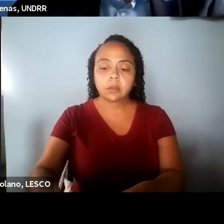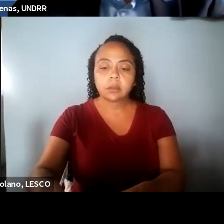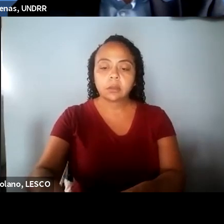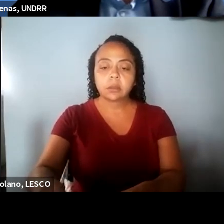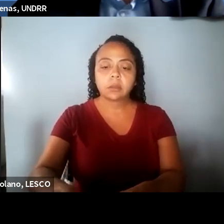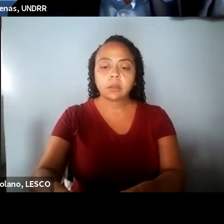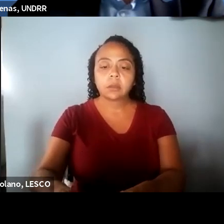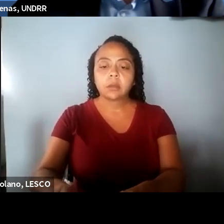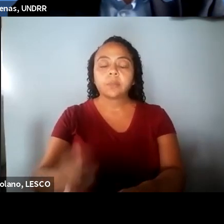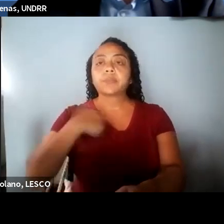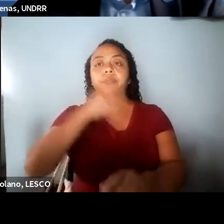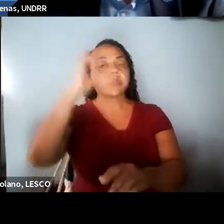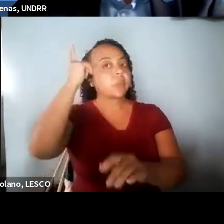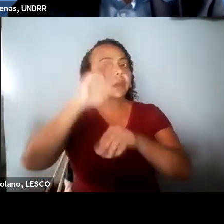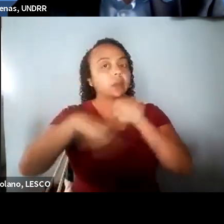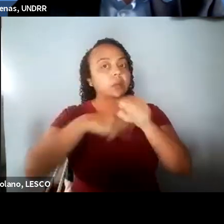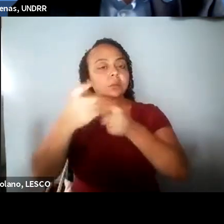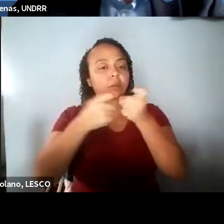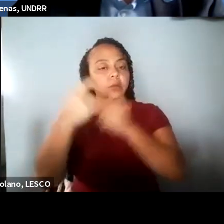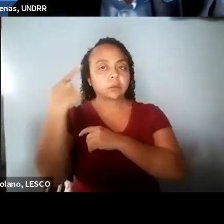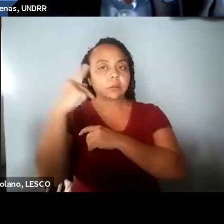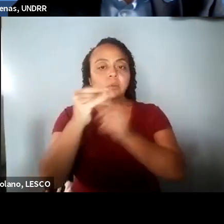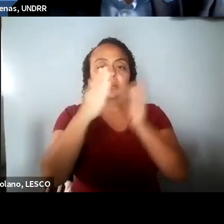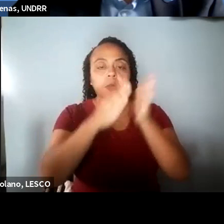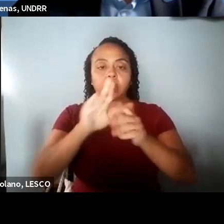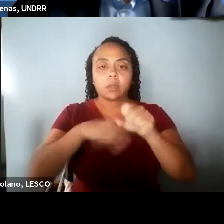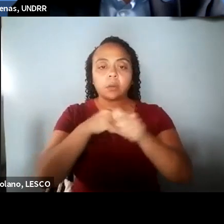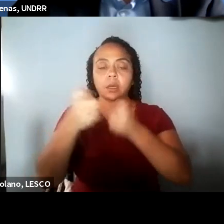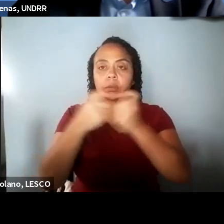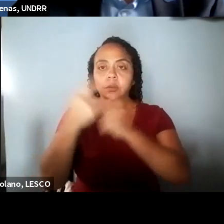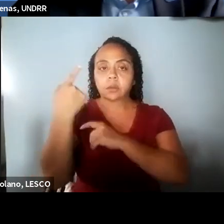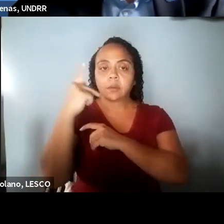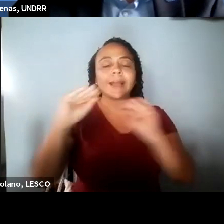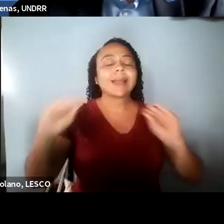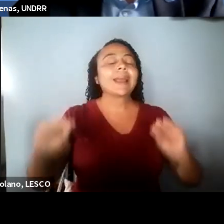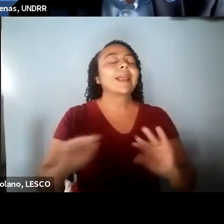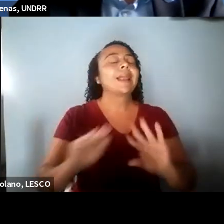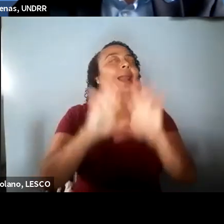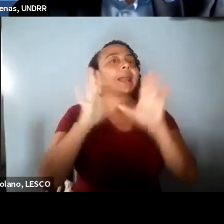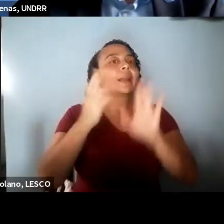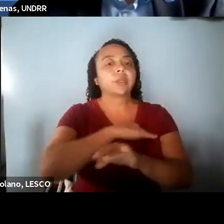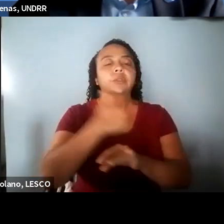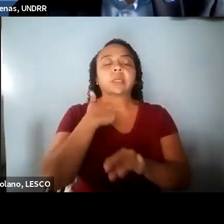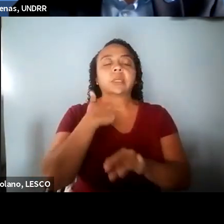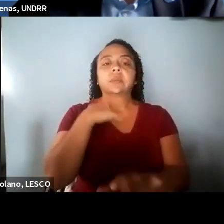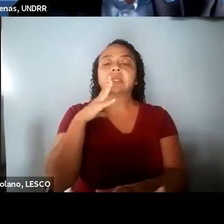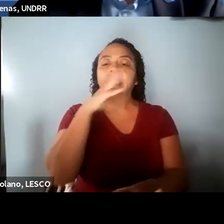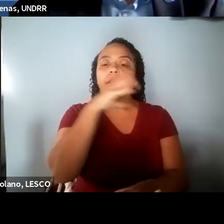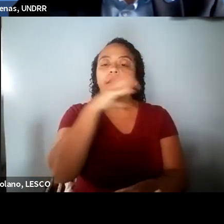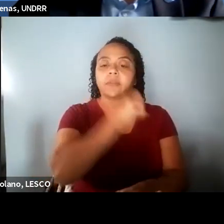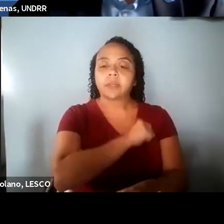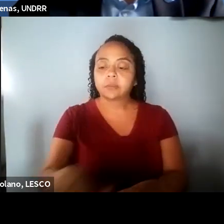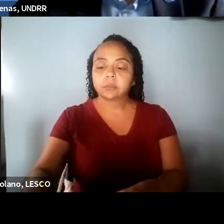de gestión de riesgo y nuestro plan nacional de gestión de riesgo donde claramente tenemos también identificado un